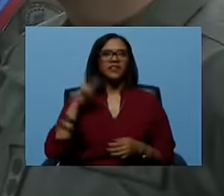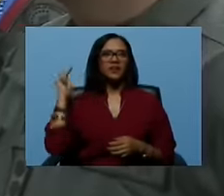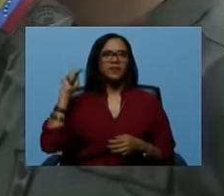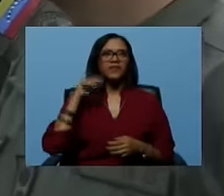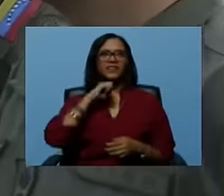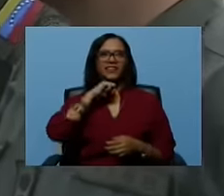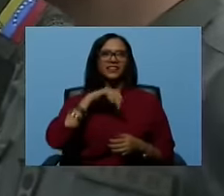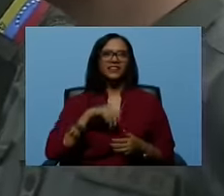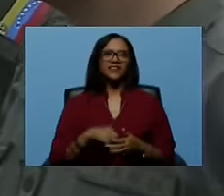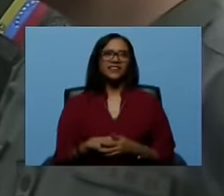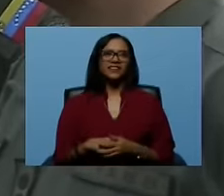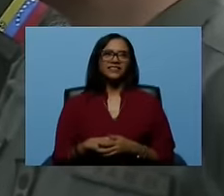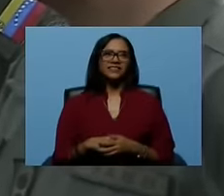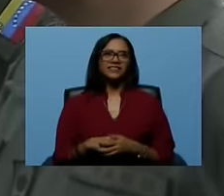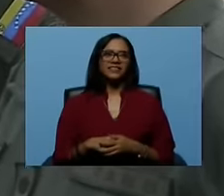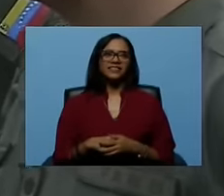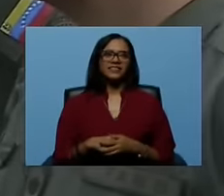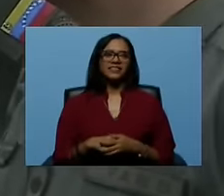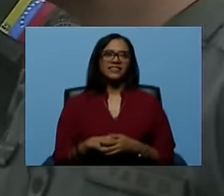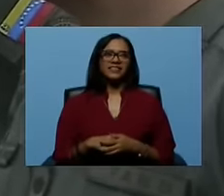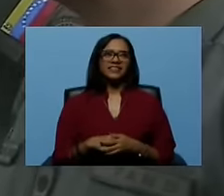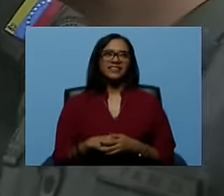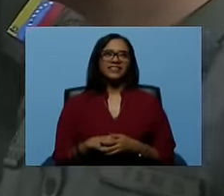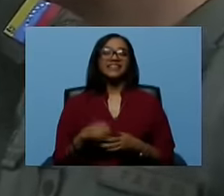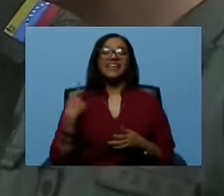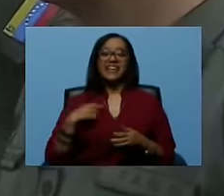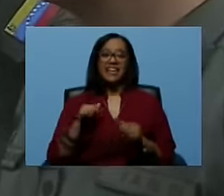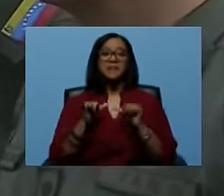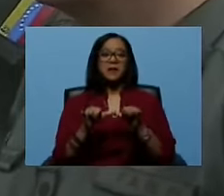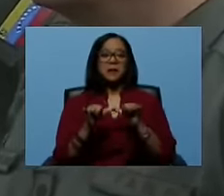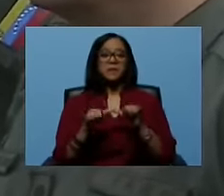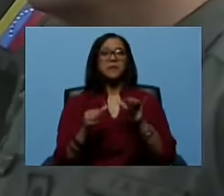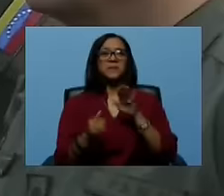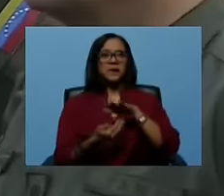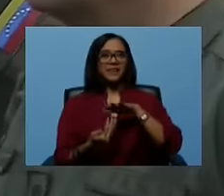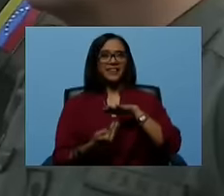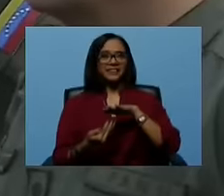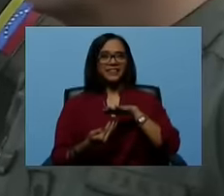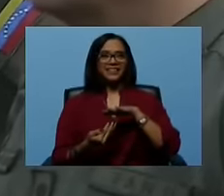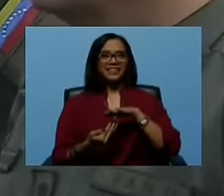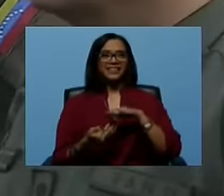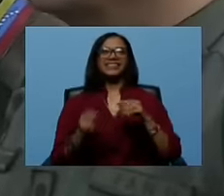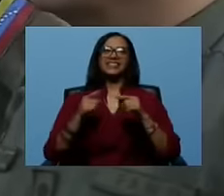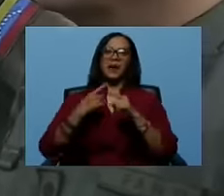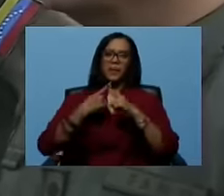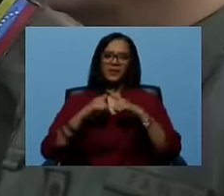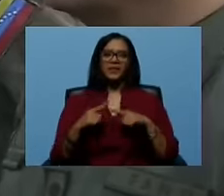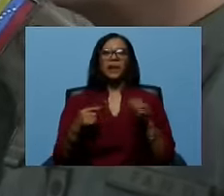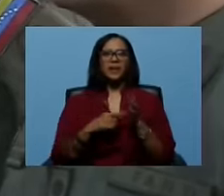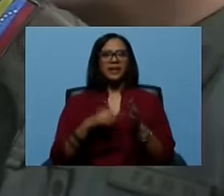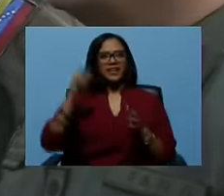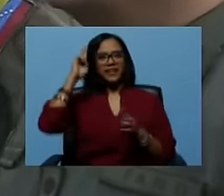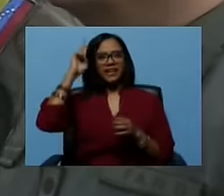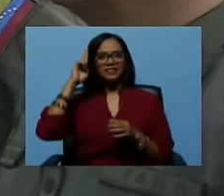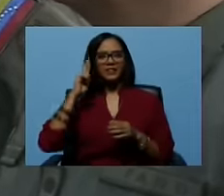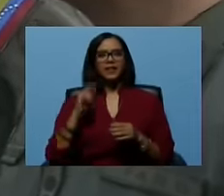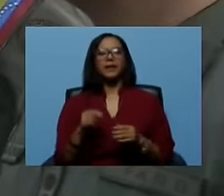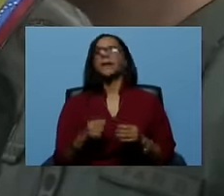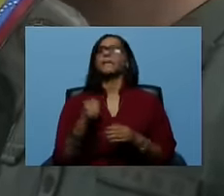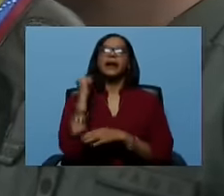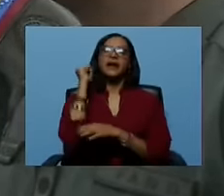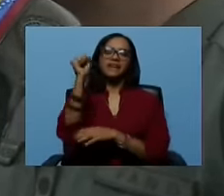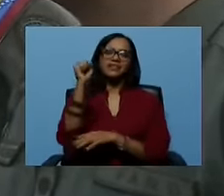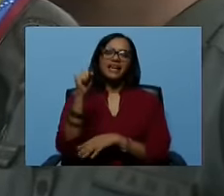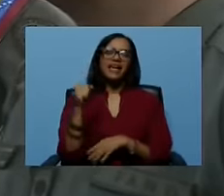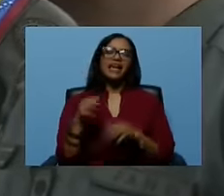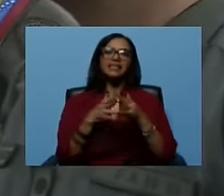de historia traemos la misma raíz Así que se multiplica por mil las razones para vencer ese